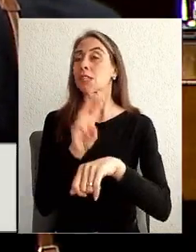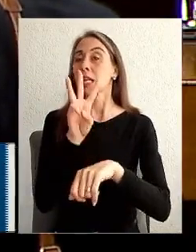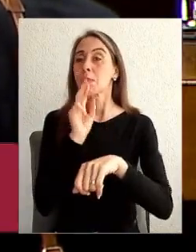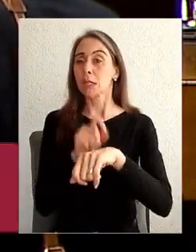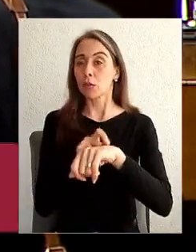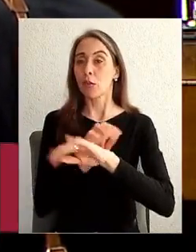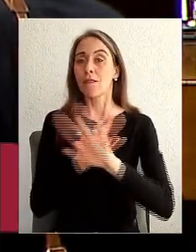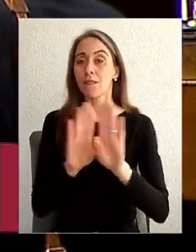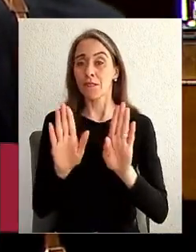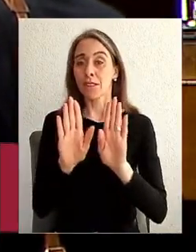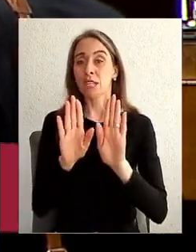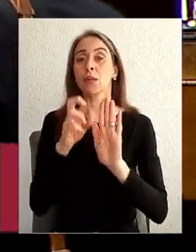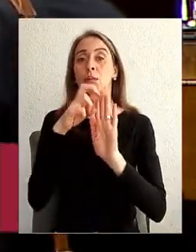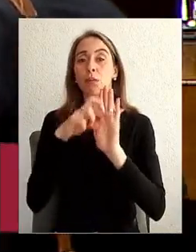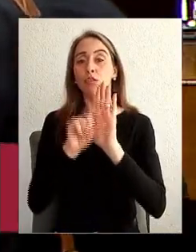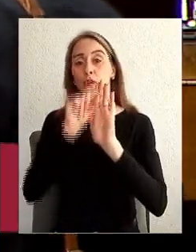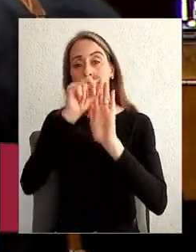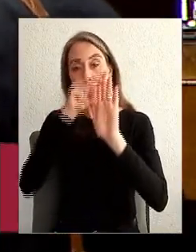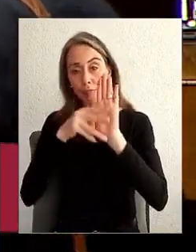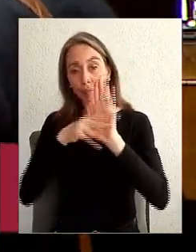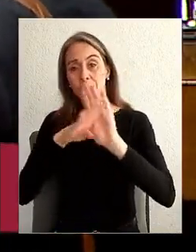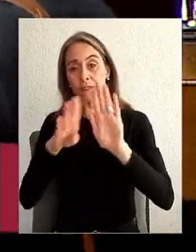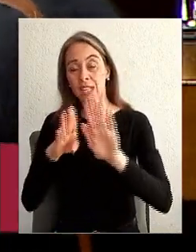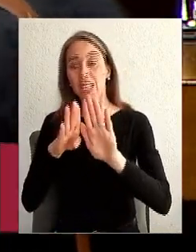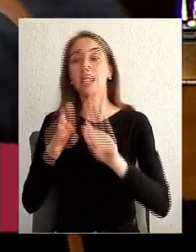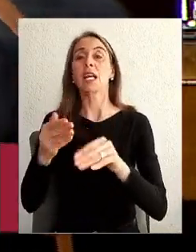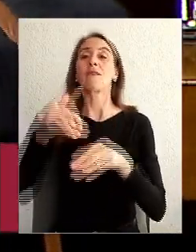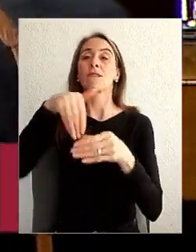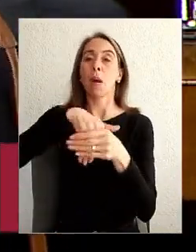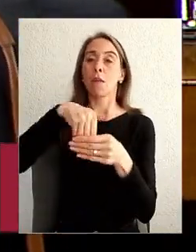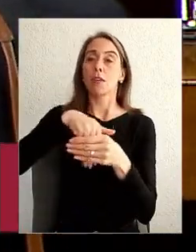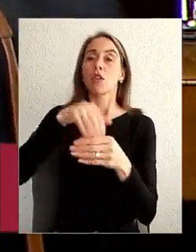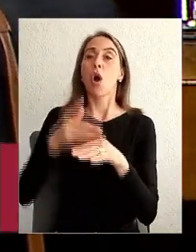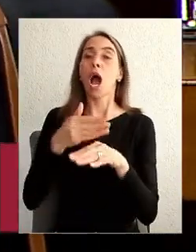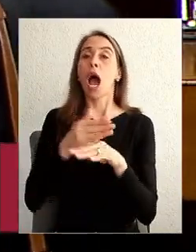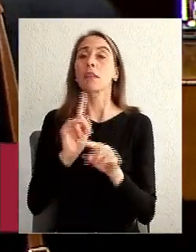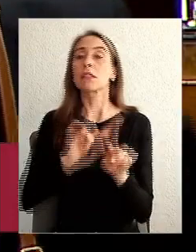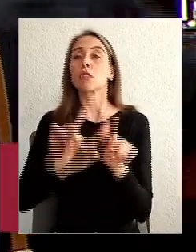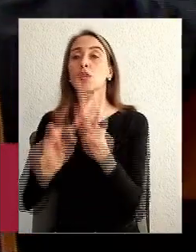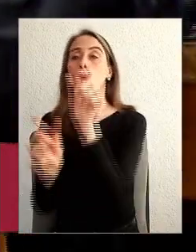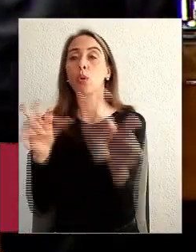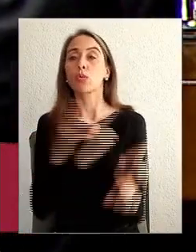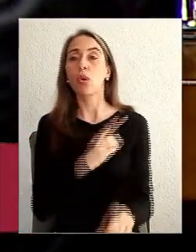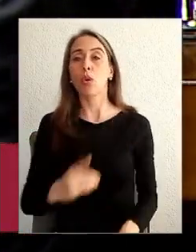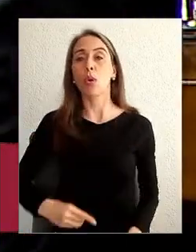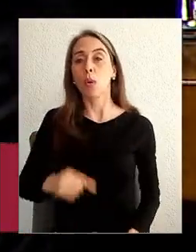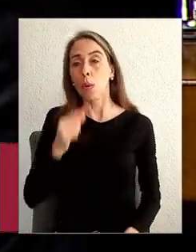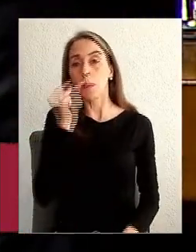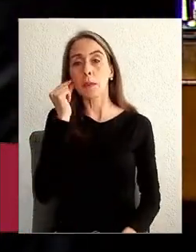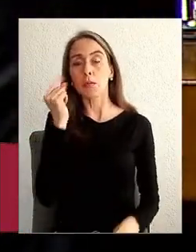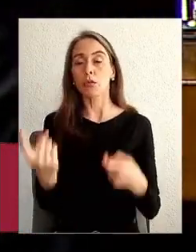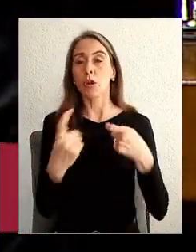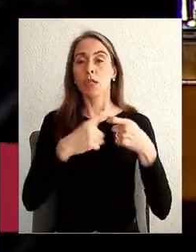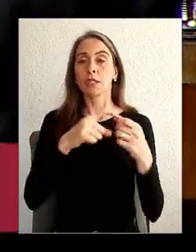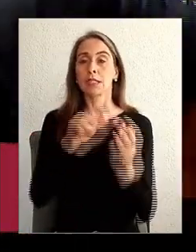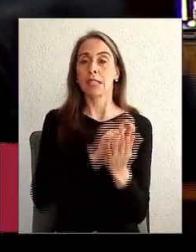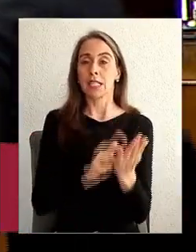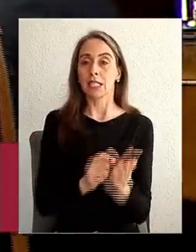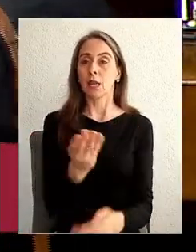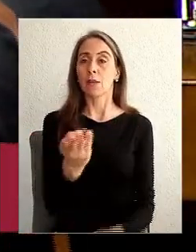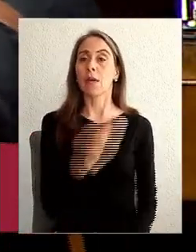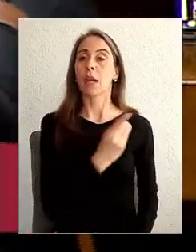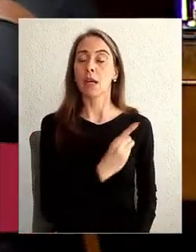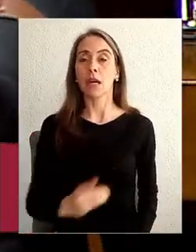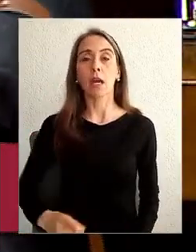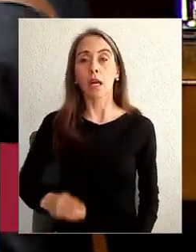del día o antes en el caso de que no hayan más diputadas y diputados inscritos. Le ofrezco la palabra al diputado don Ricardo